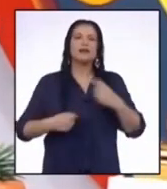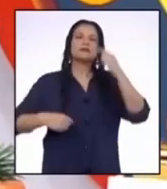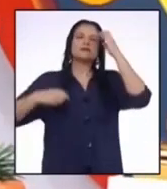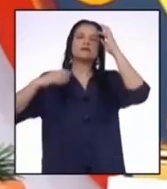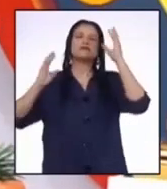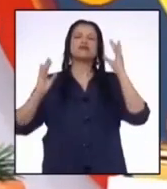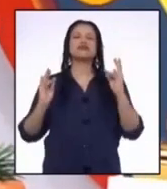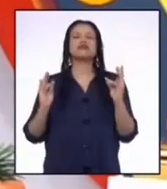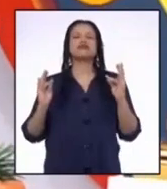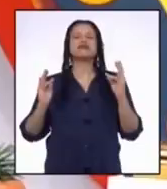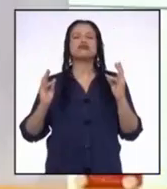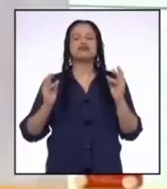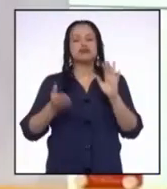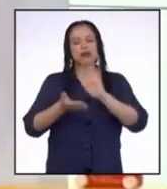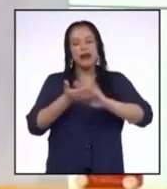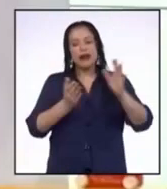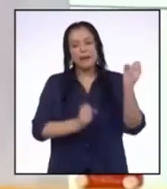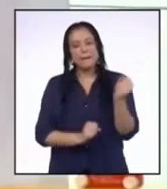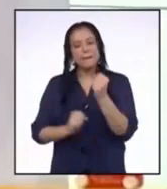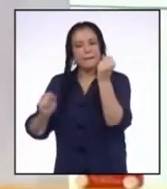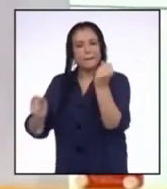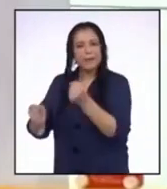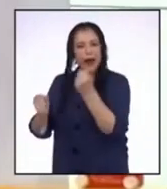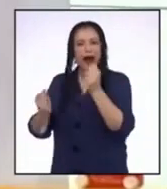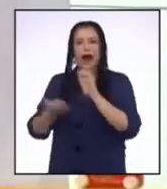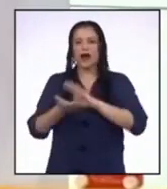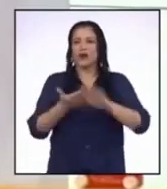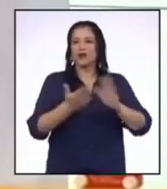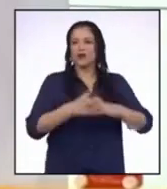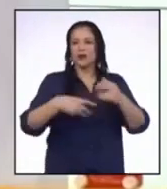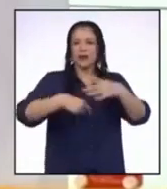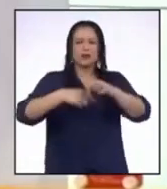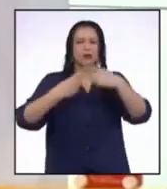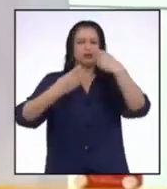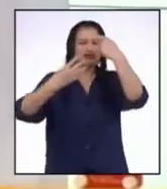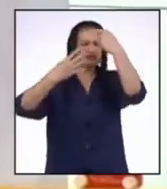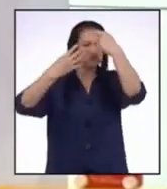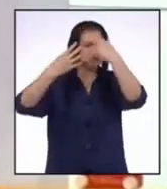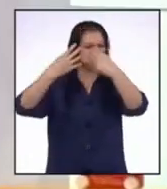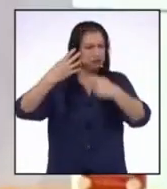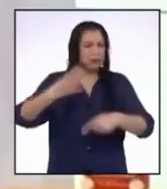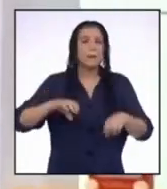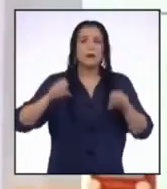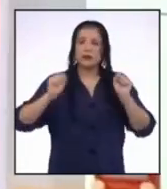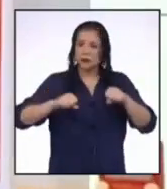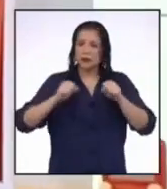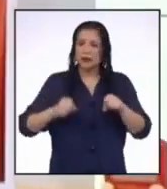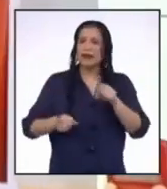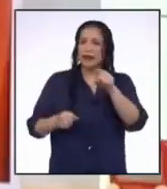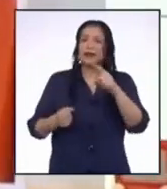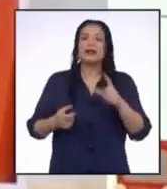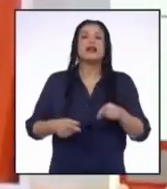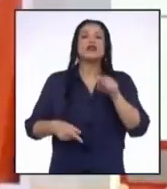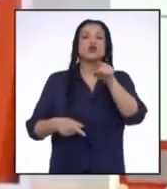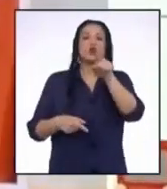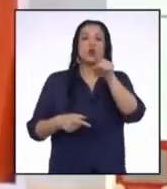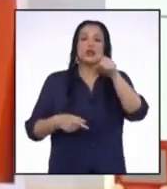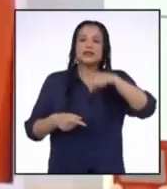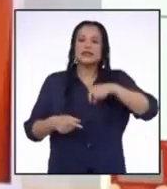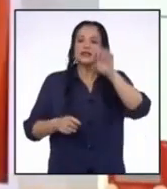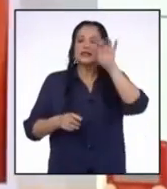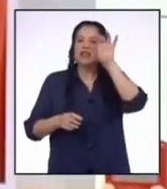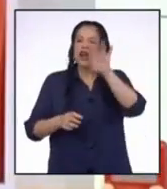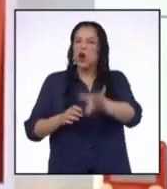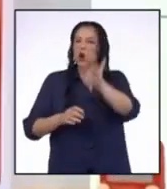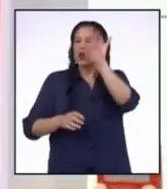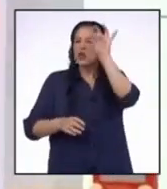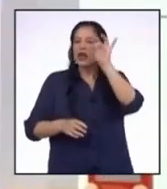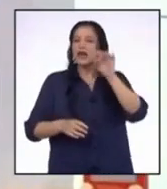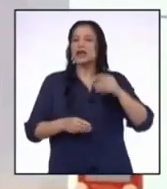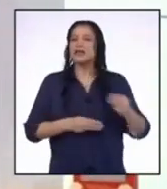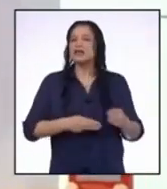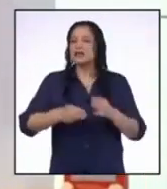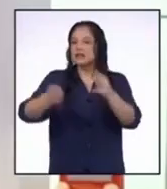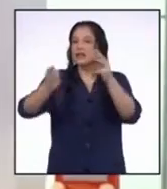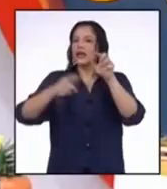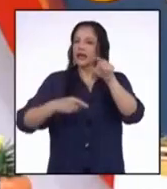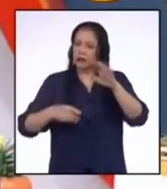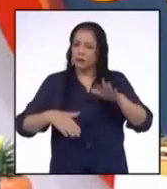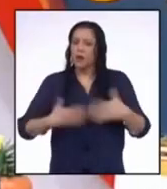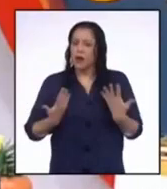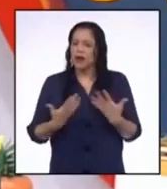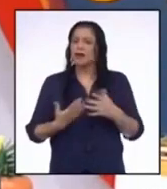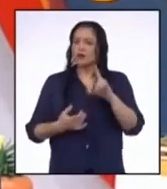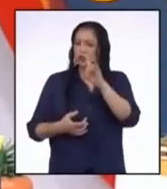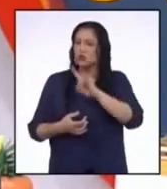cuarto, limpiar. Así es, hay miles de posibilidades. La cuestión es que encuentres la estrategia que mejor funcione para